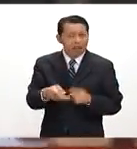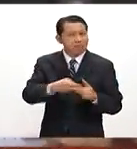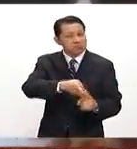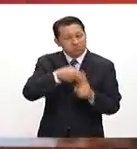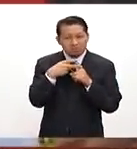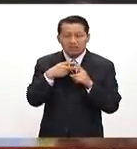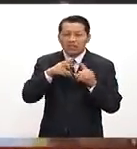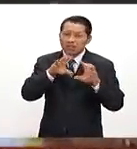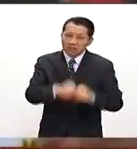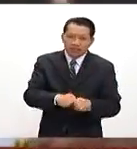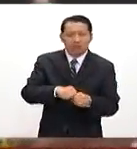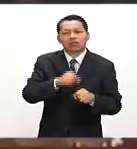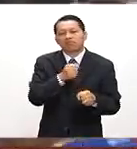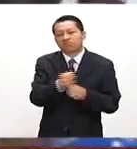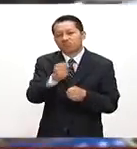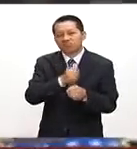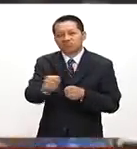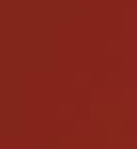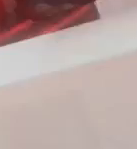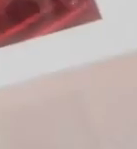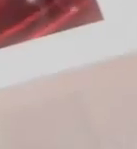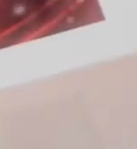y persecución.